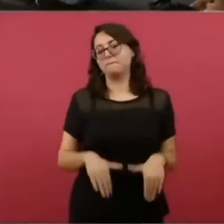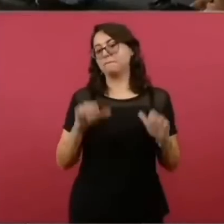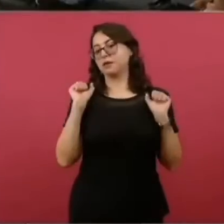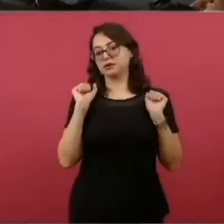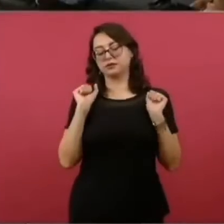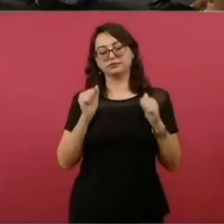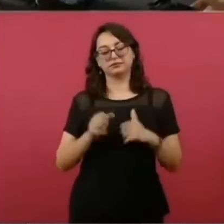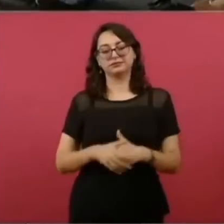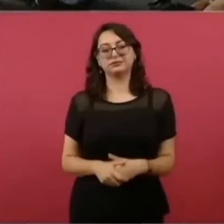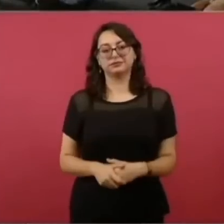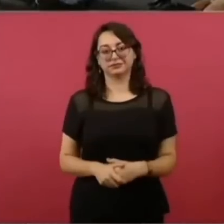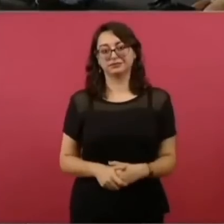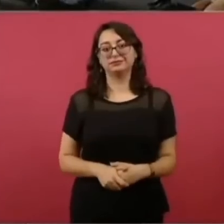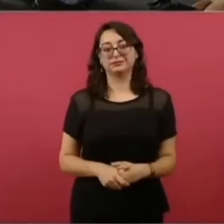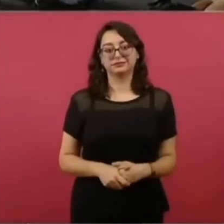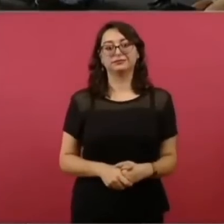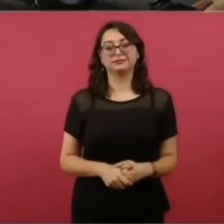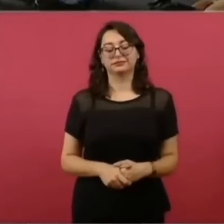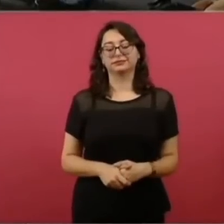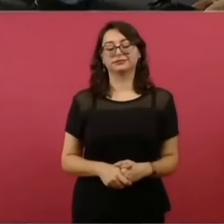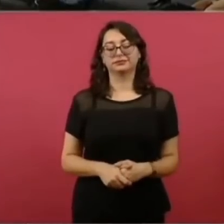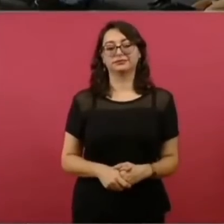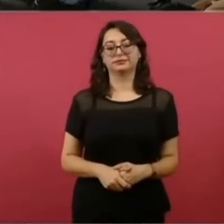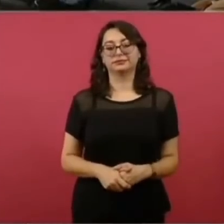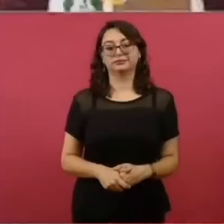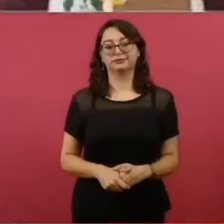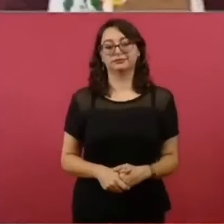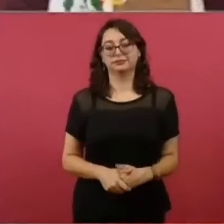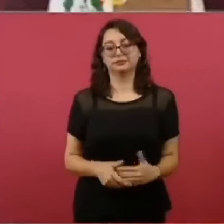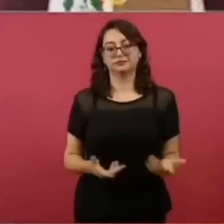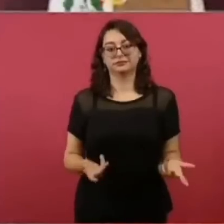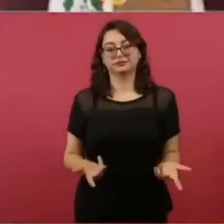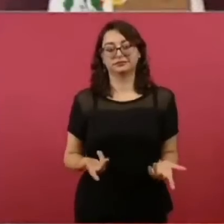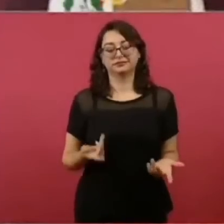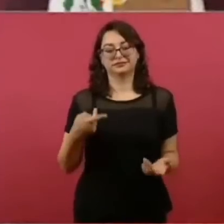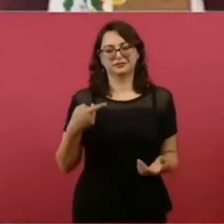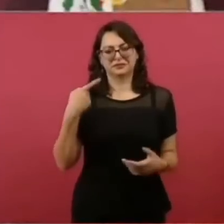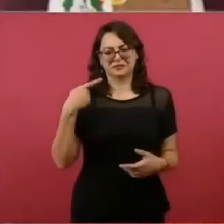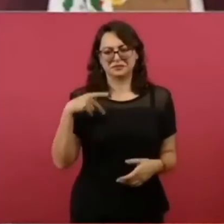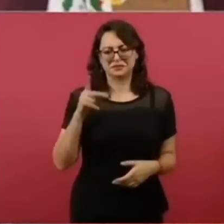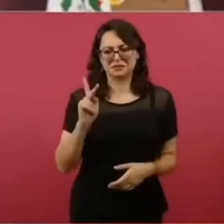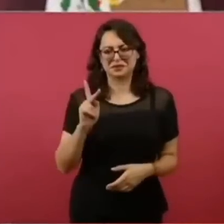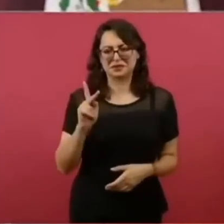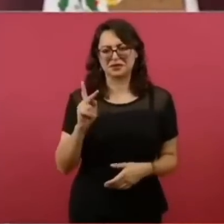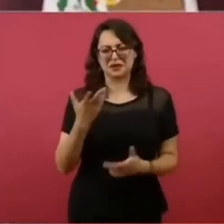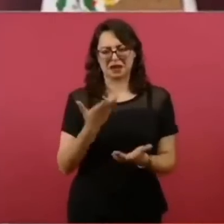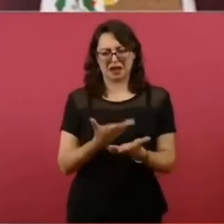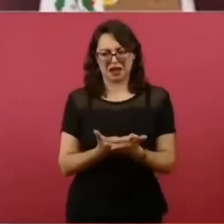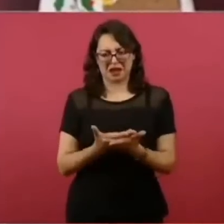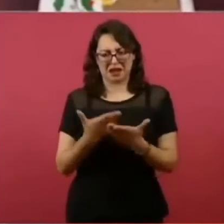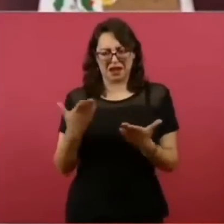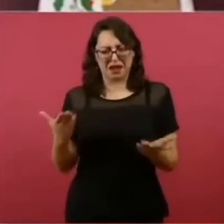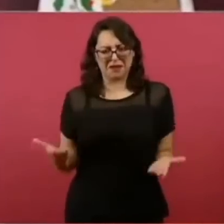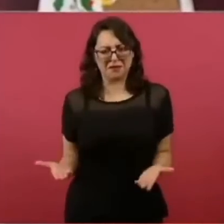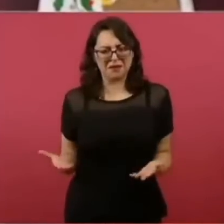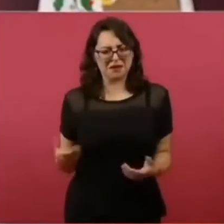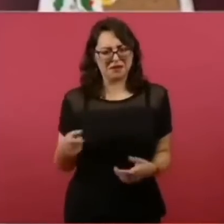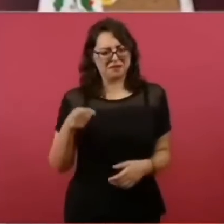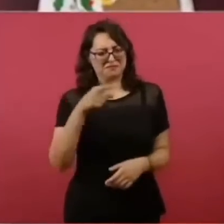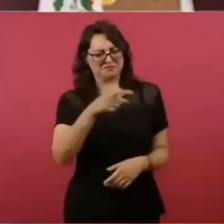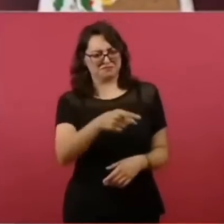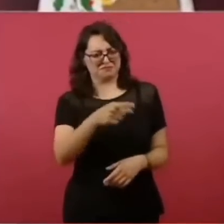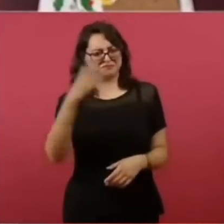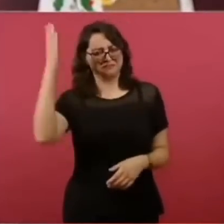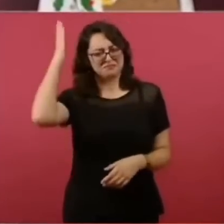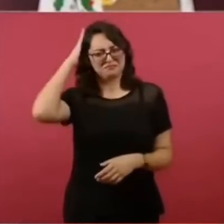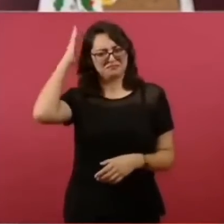Pero es realmente un exceso de que el dirigente